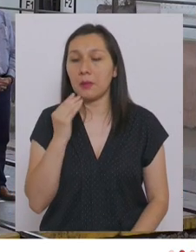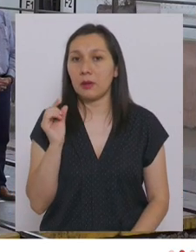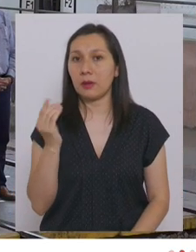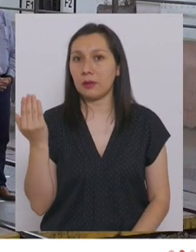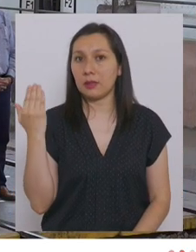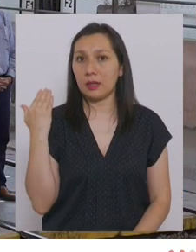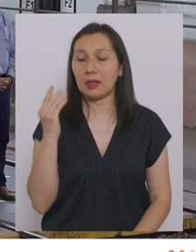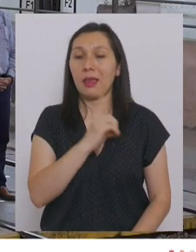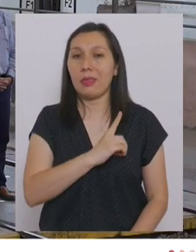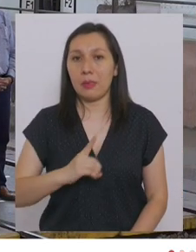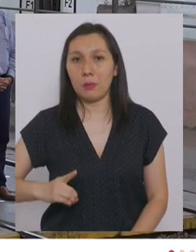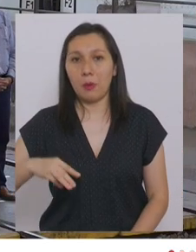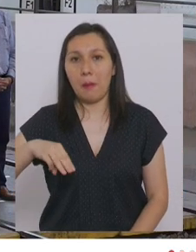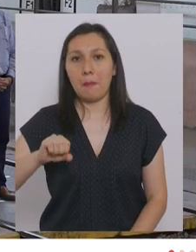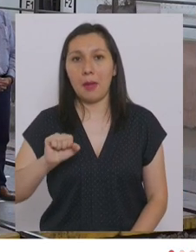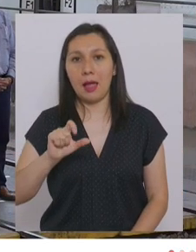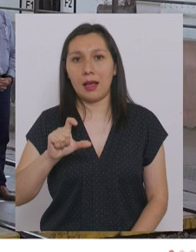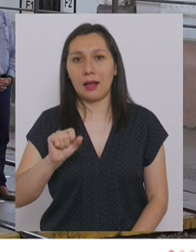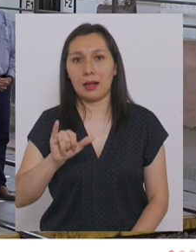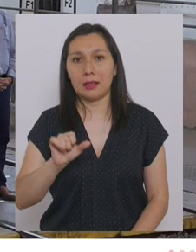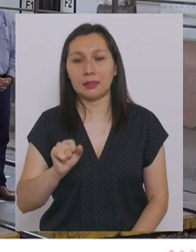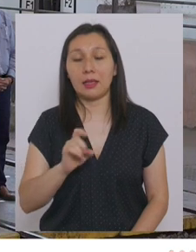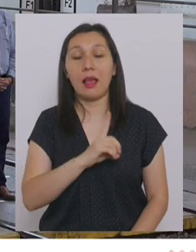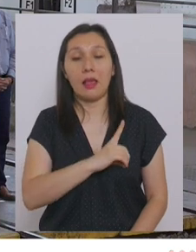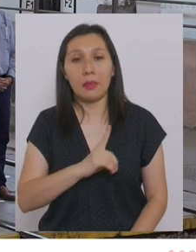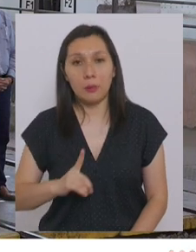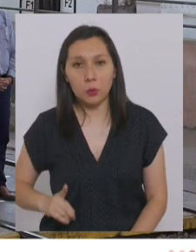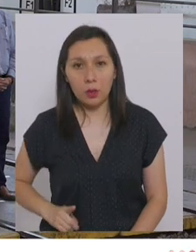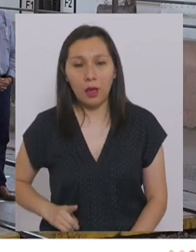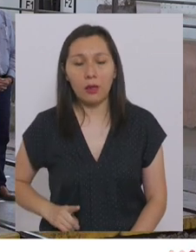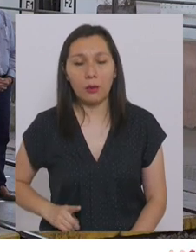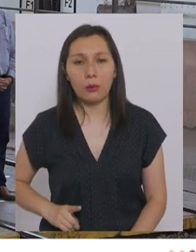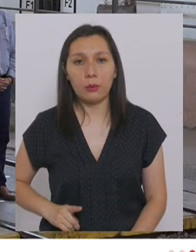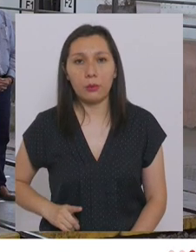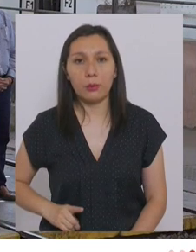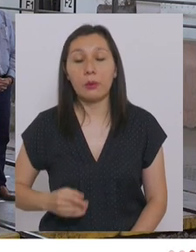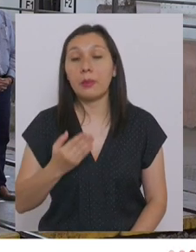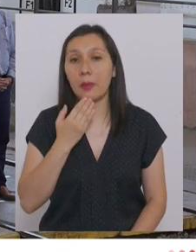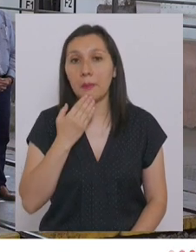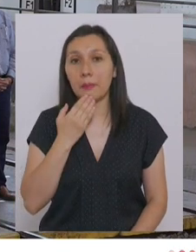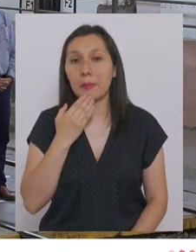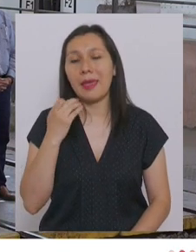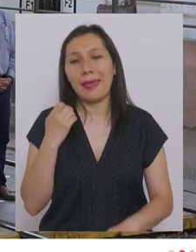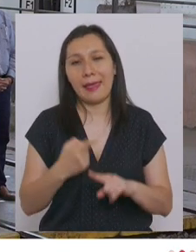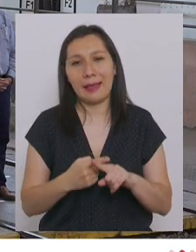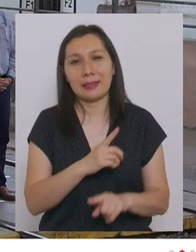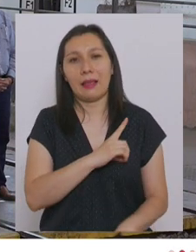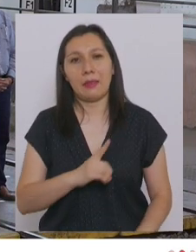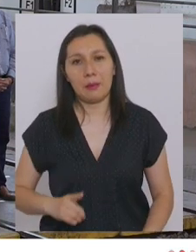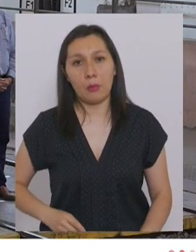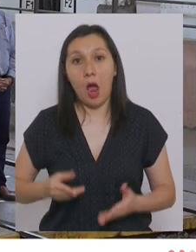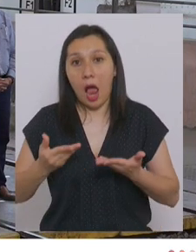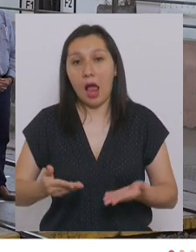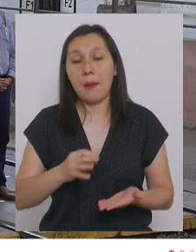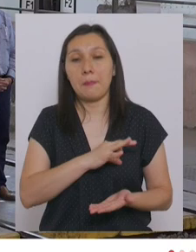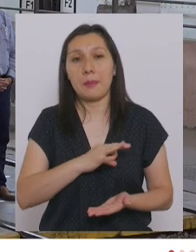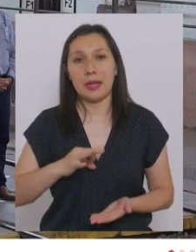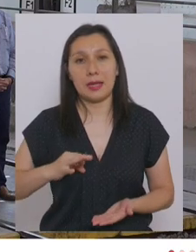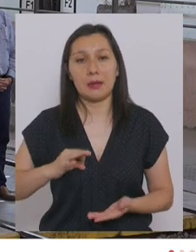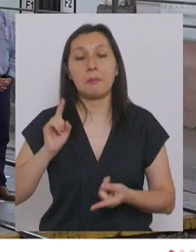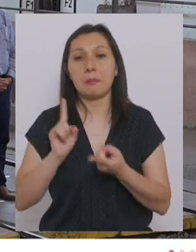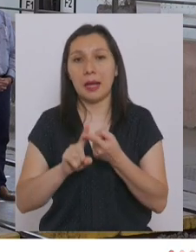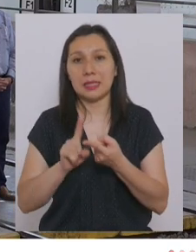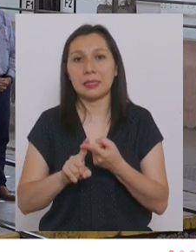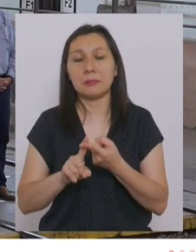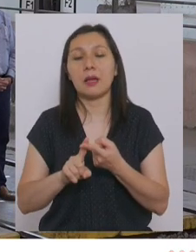el diputado Macaya y el diputado y también un ex diputado que es ministro a